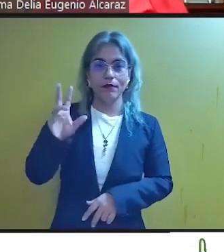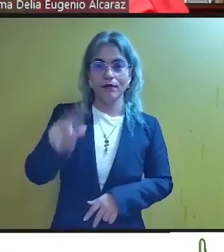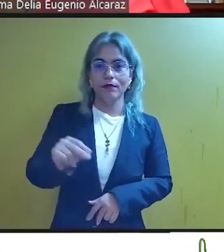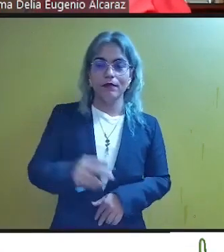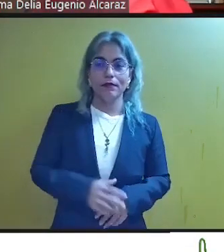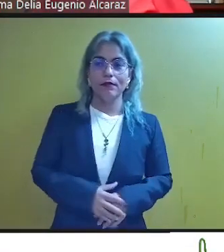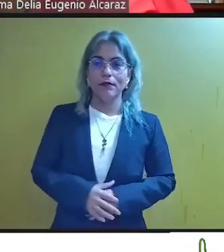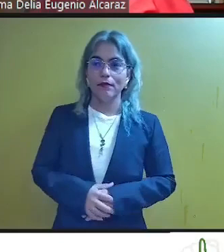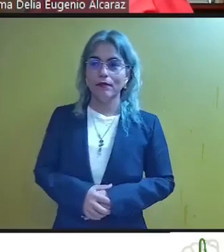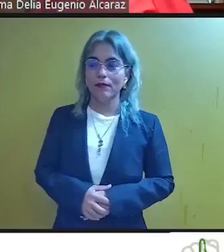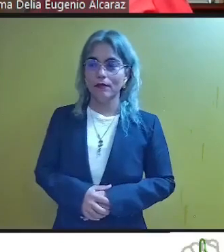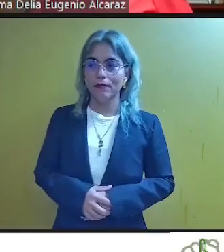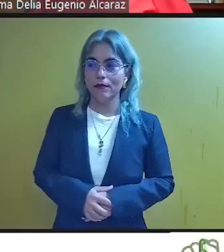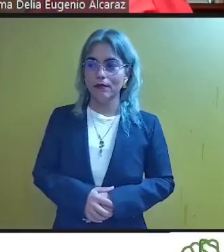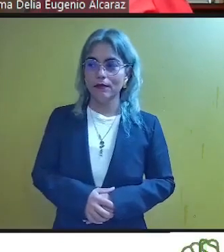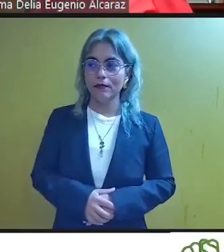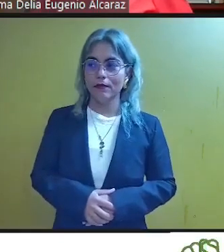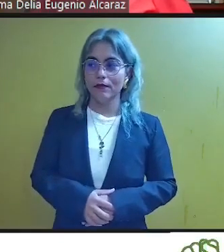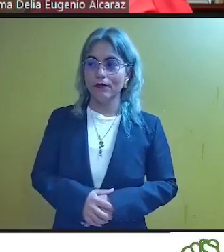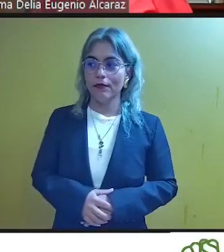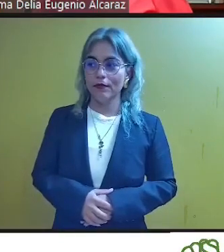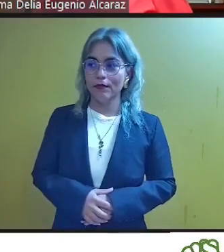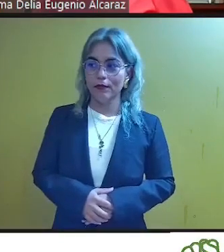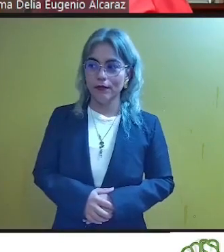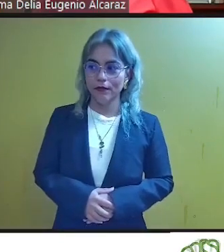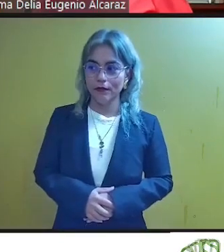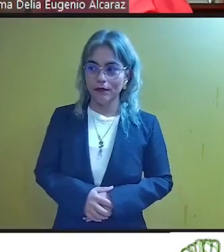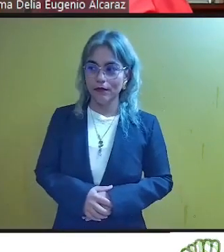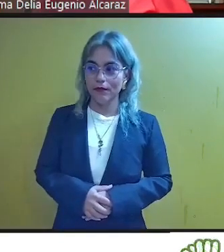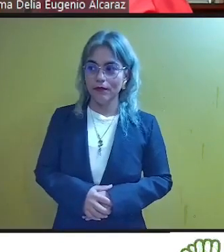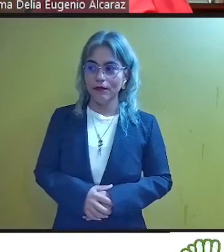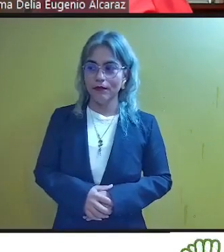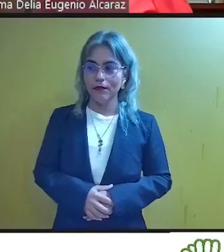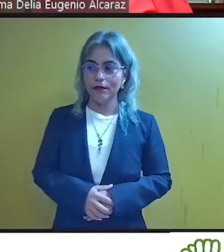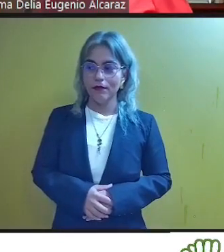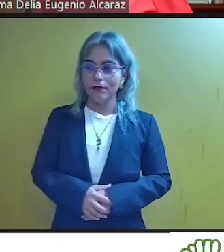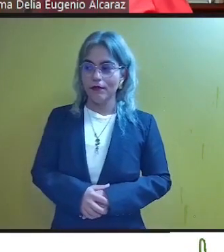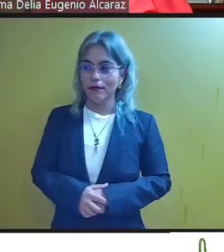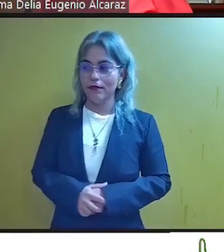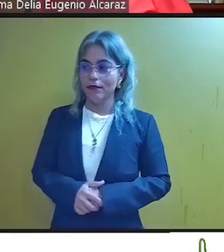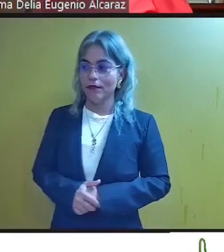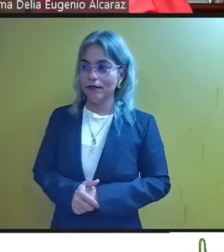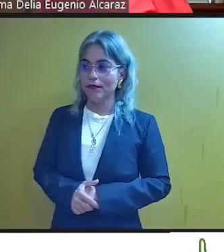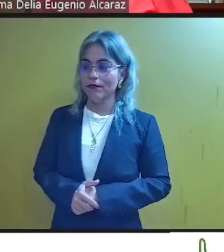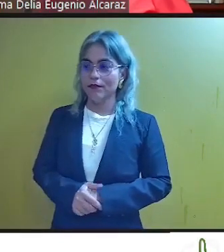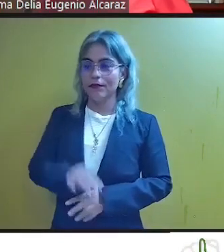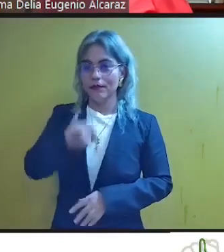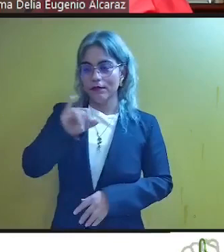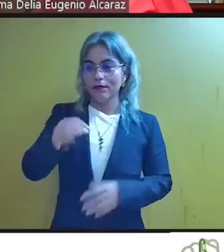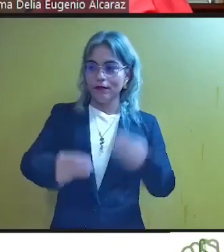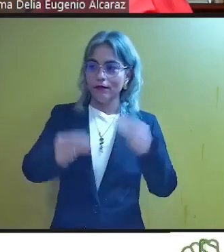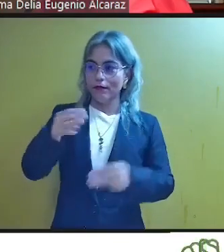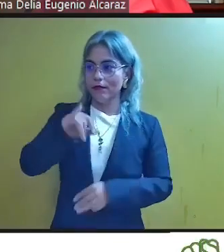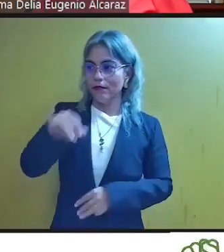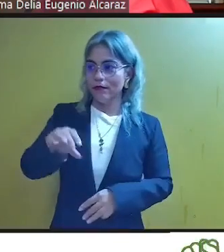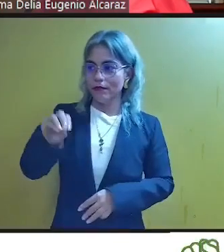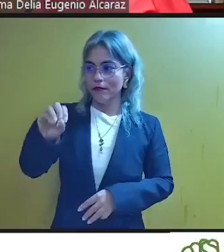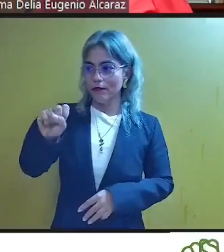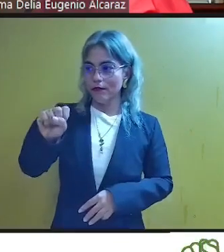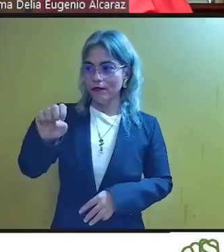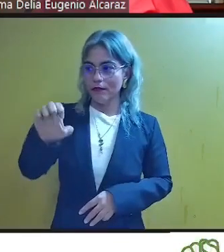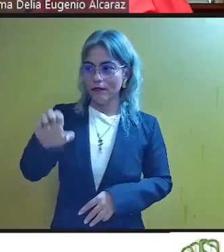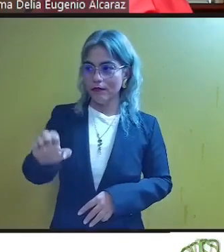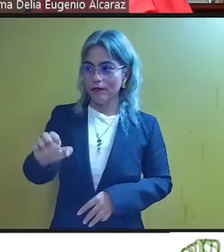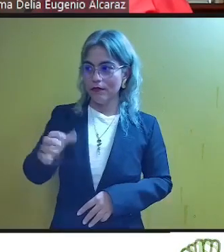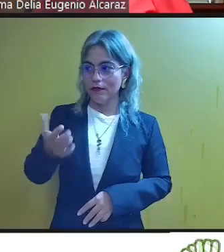tribunal, solicito o propongo que el magistrado José Inés Betancur Salgado realice el engrose